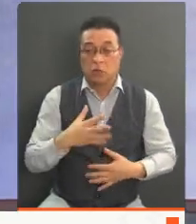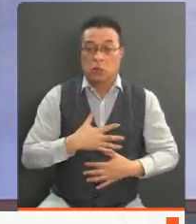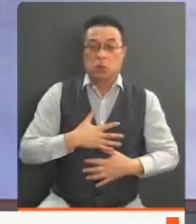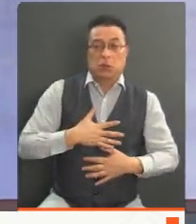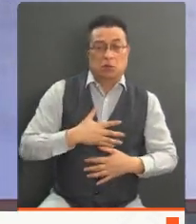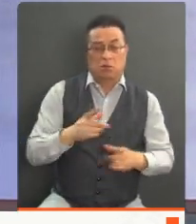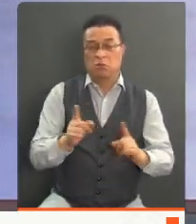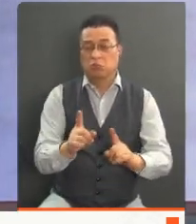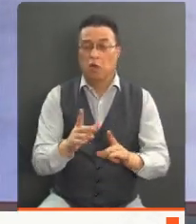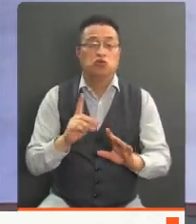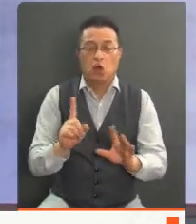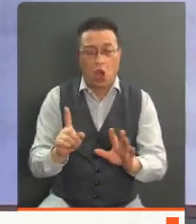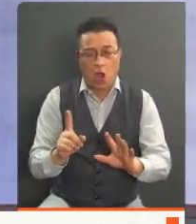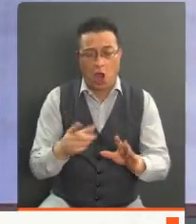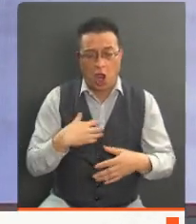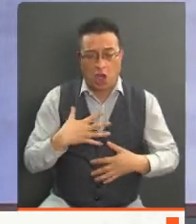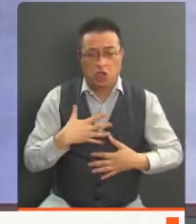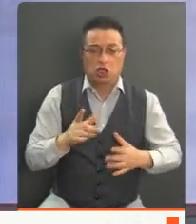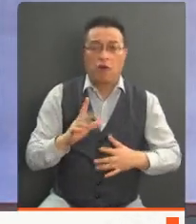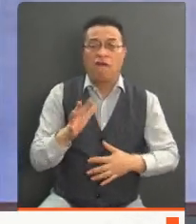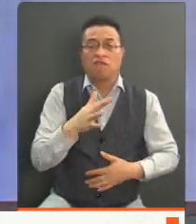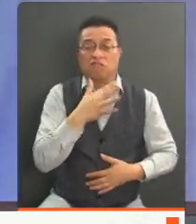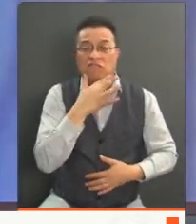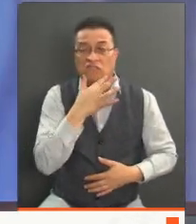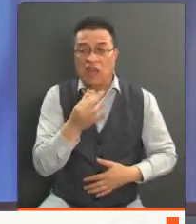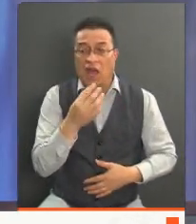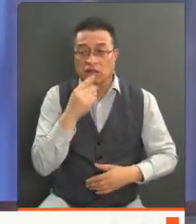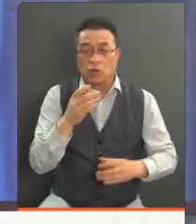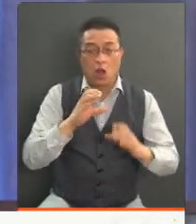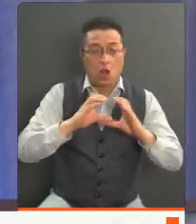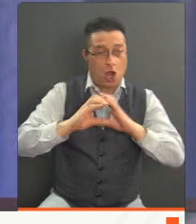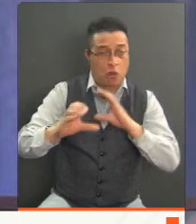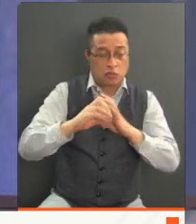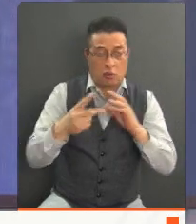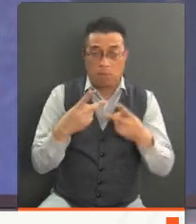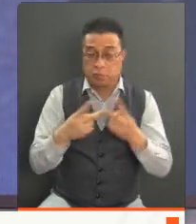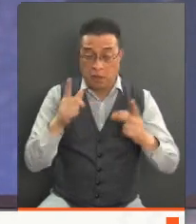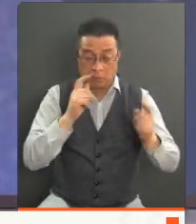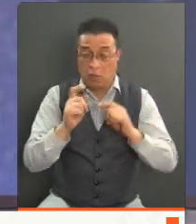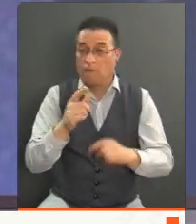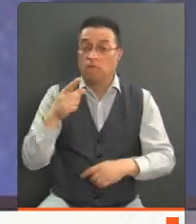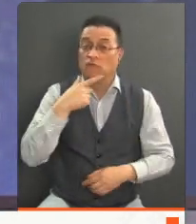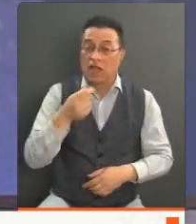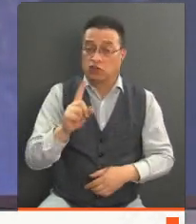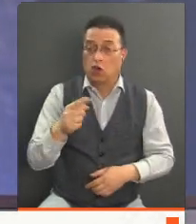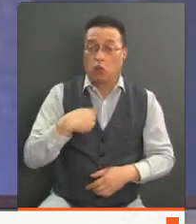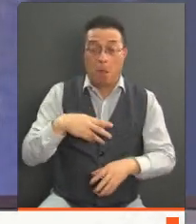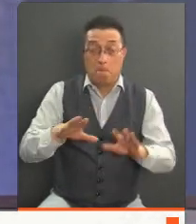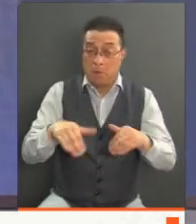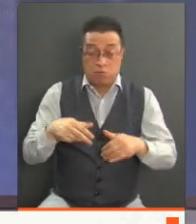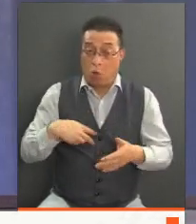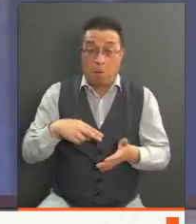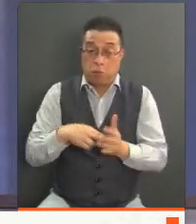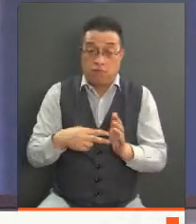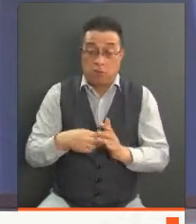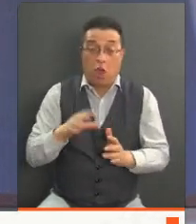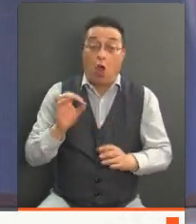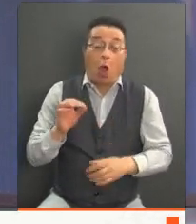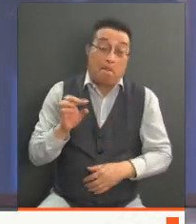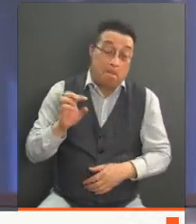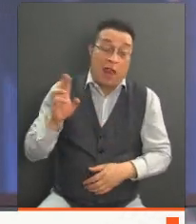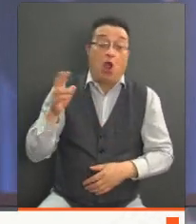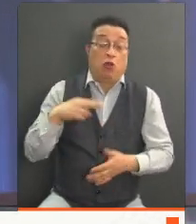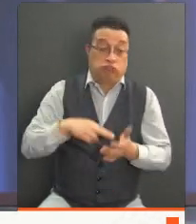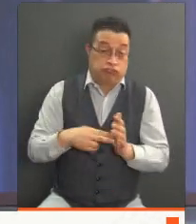yo creo que no es fácil hacer la comunicación de riesgo a nosotros nos tocaron los mismos problemas o peores y